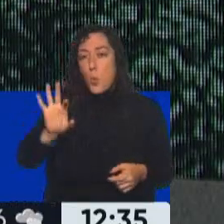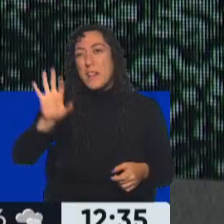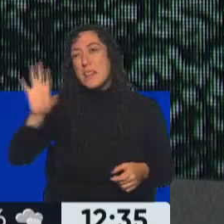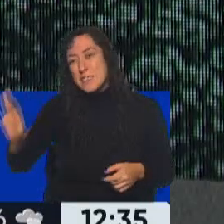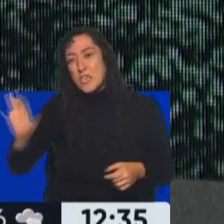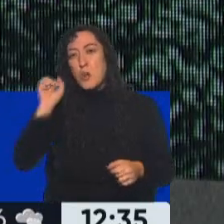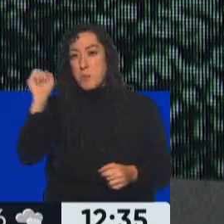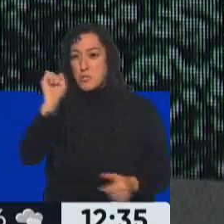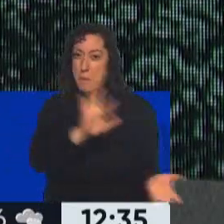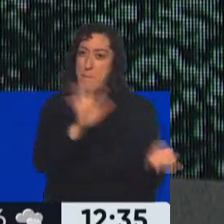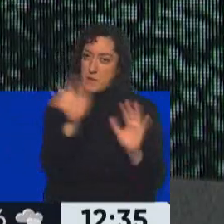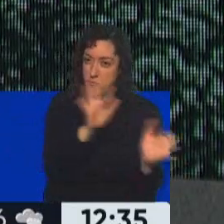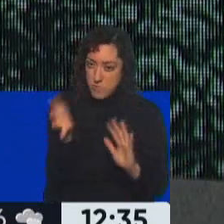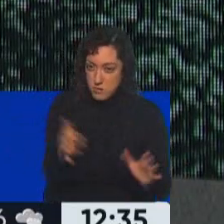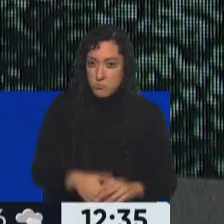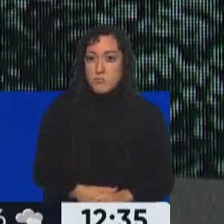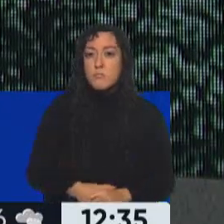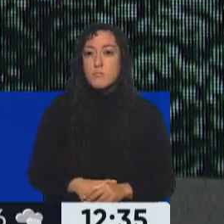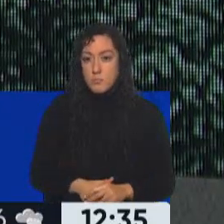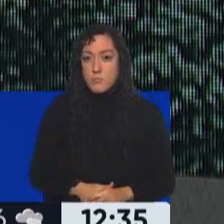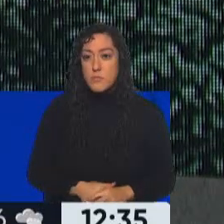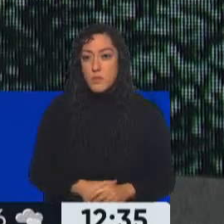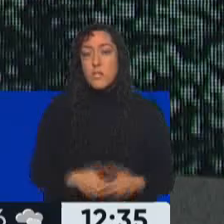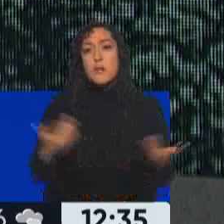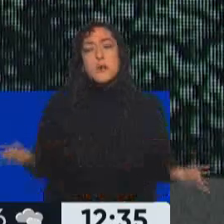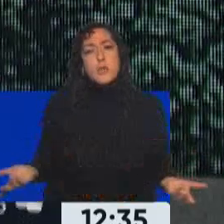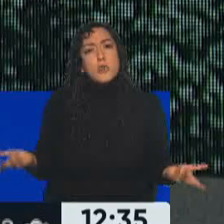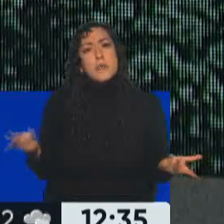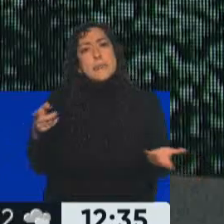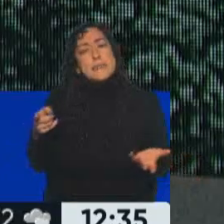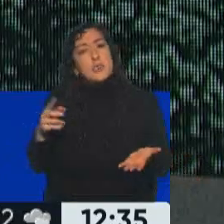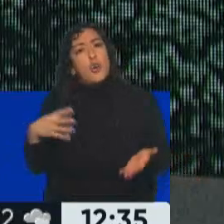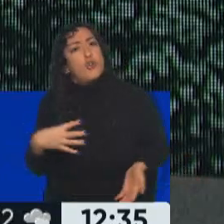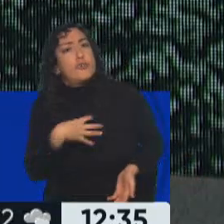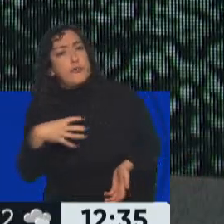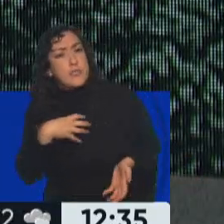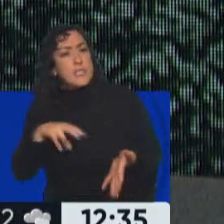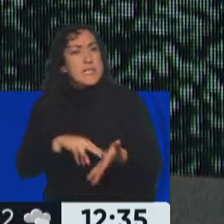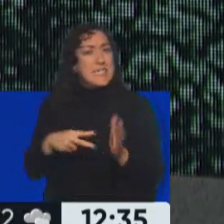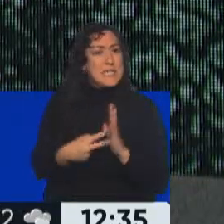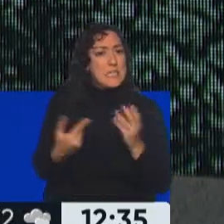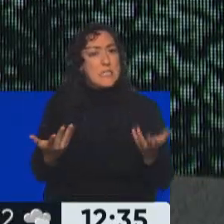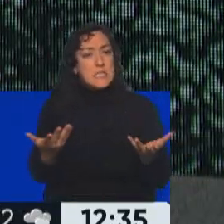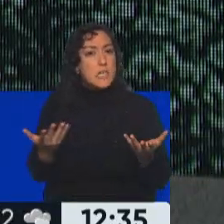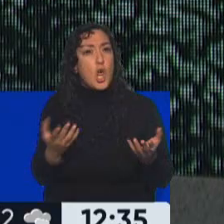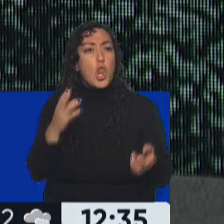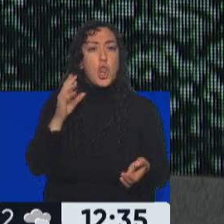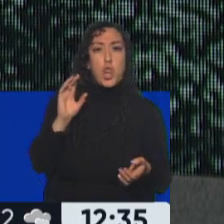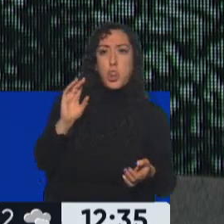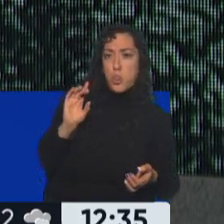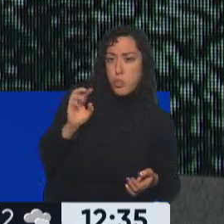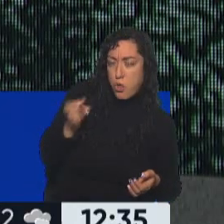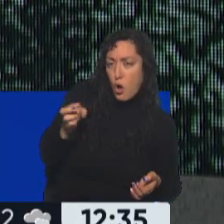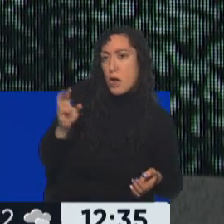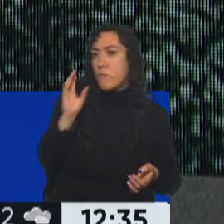1.355 puede Casi ser más o menos 1.360, sí. esta hora. Digamos, ¿cómo se traduce entonces la confianza? Hay un dólar blue que aumenta, hay un